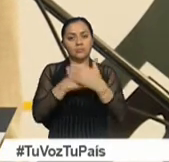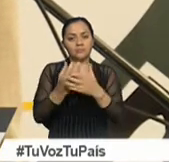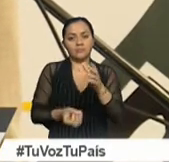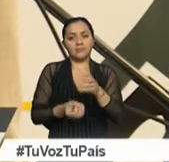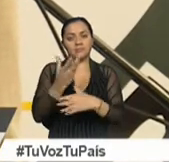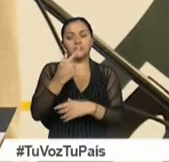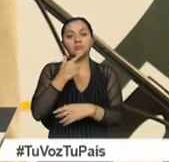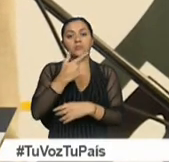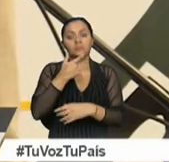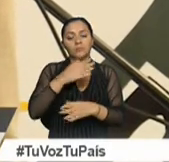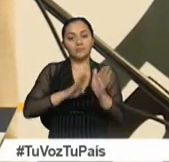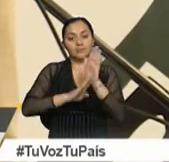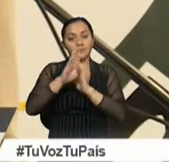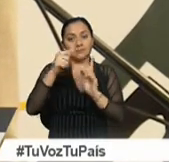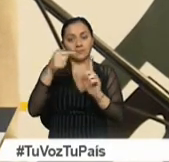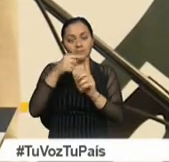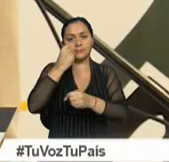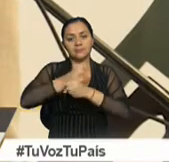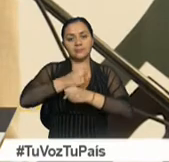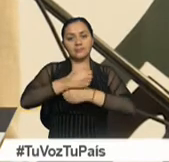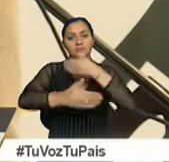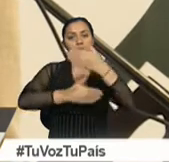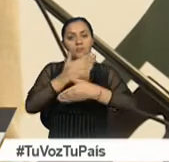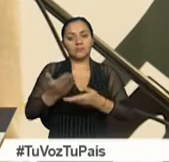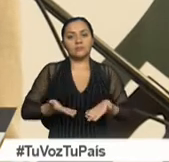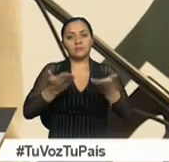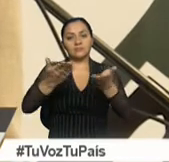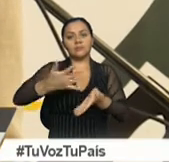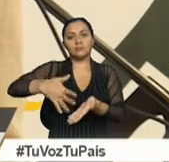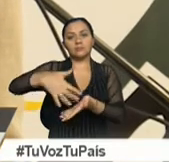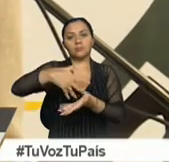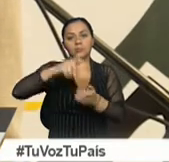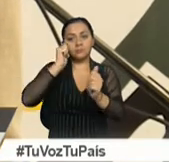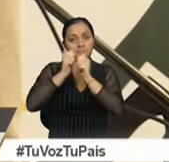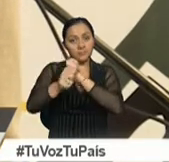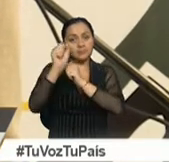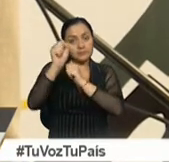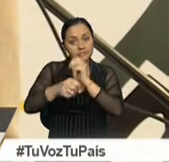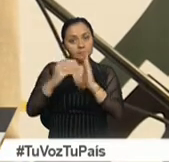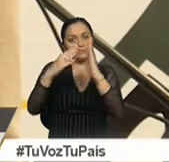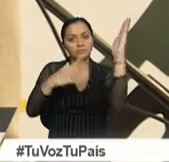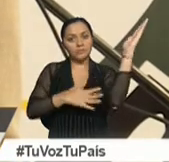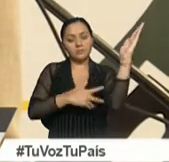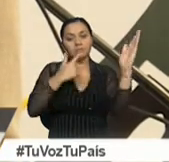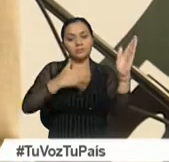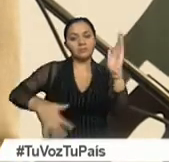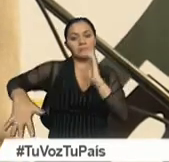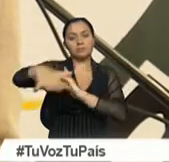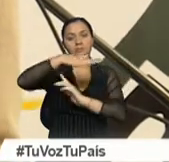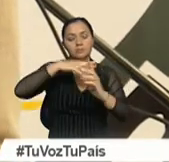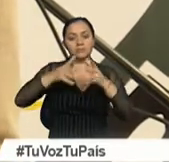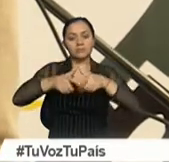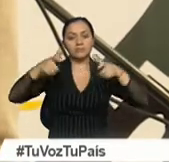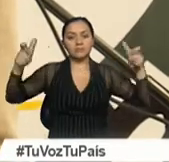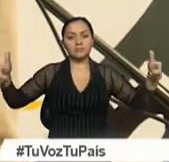polo de desarrollo, por lo que entregó el estudio de factibilidad para implementar un ecoparque industrial para las MIPYMES, que es un insumo